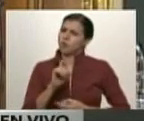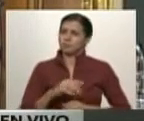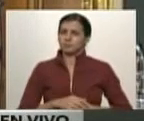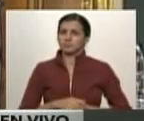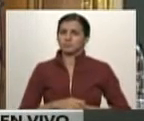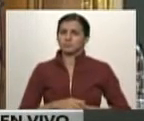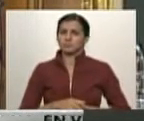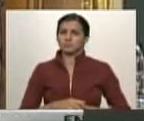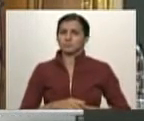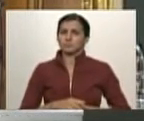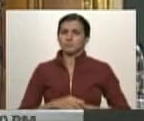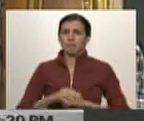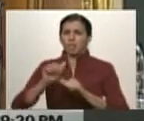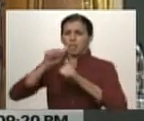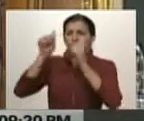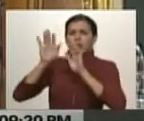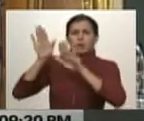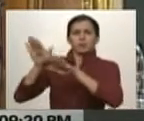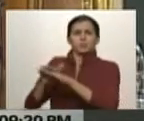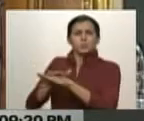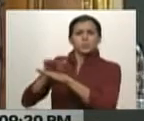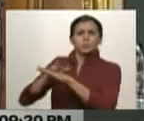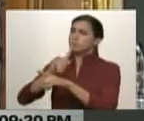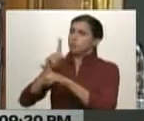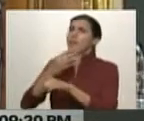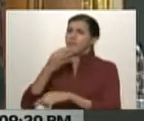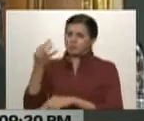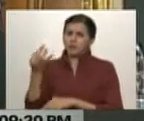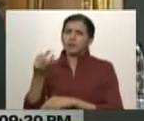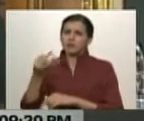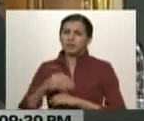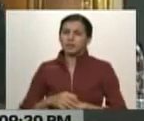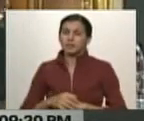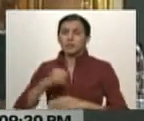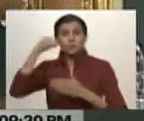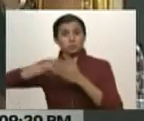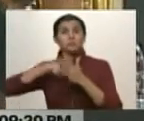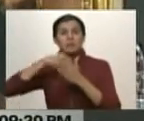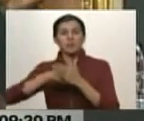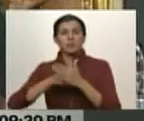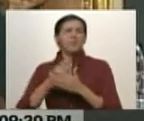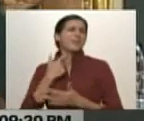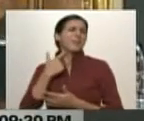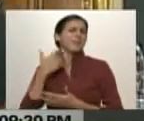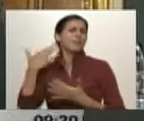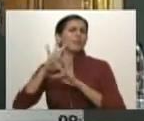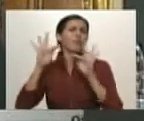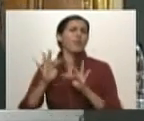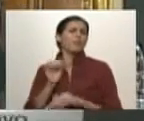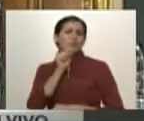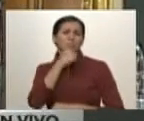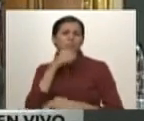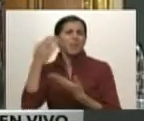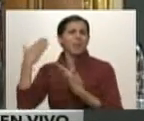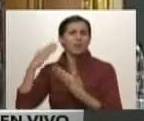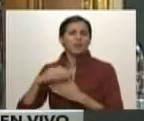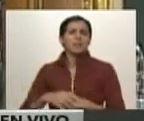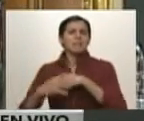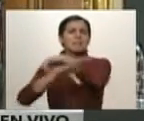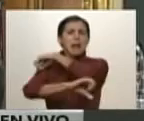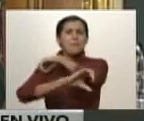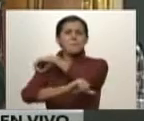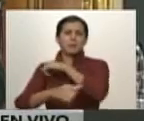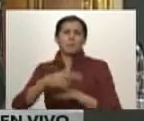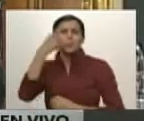sencillamente en la expresión una verdad luchando contra la vieja cultura del fraude político en venezuela se ha